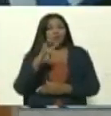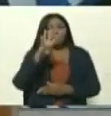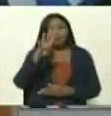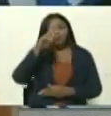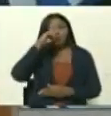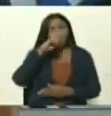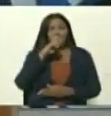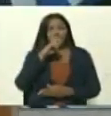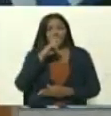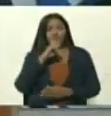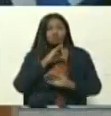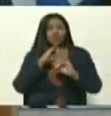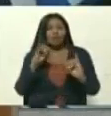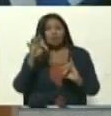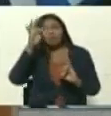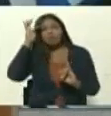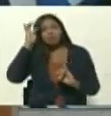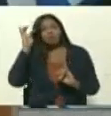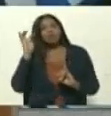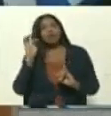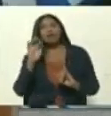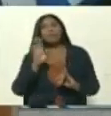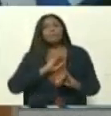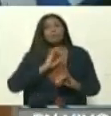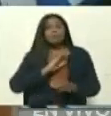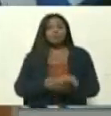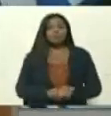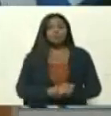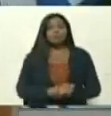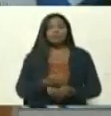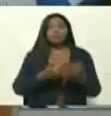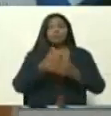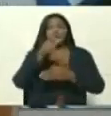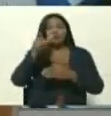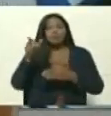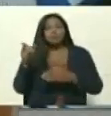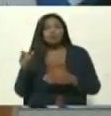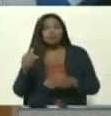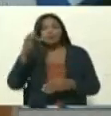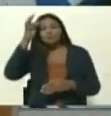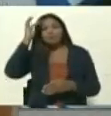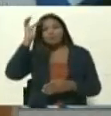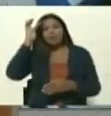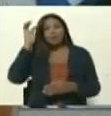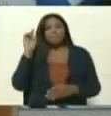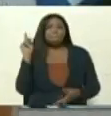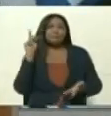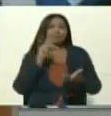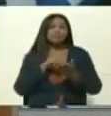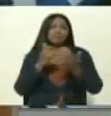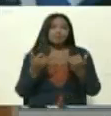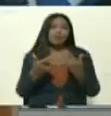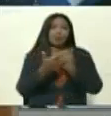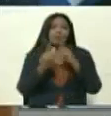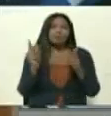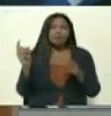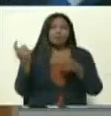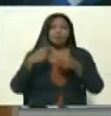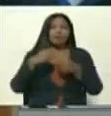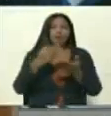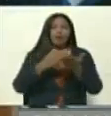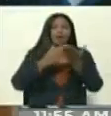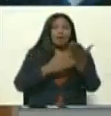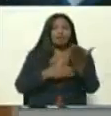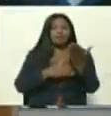4 años desempeñándose como fiscal provisorio, por lo que la mayoría de los fiscales que participarán ingresaron